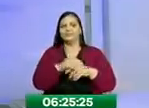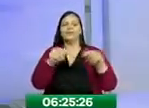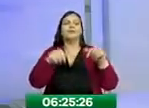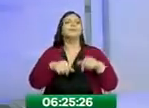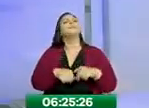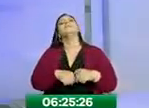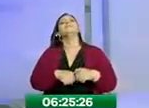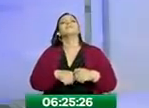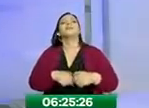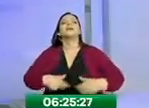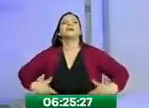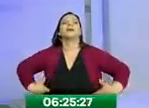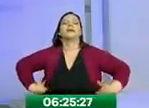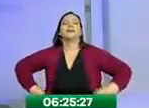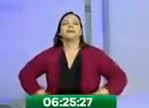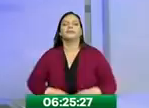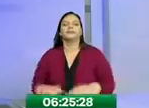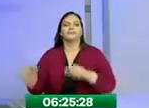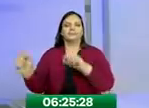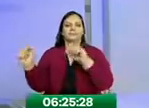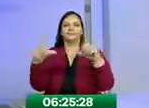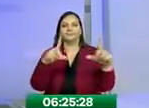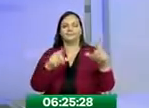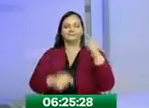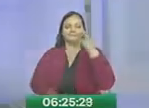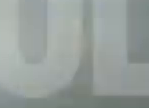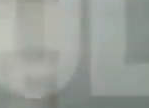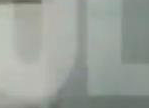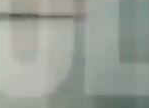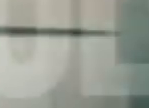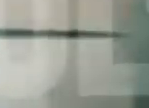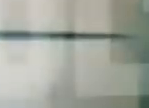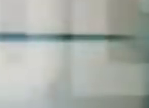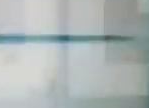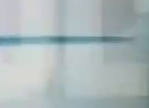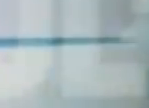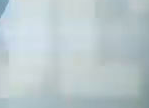noticia intercultural a continuación. Veamos.